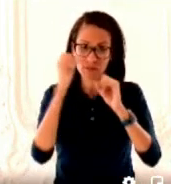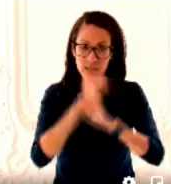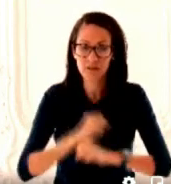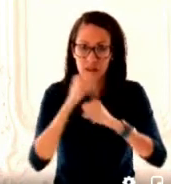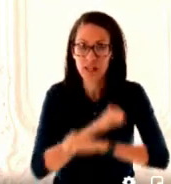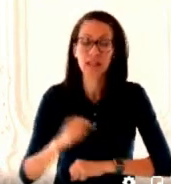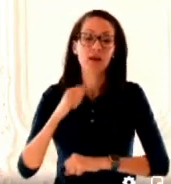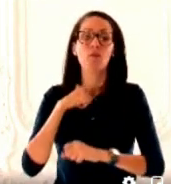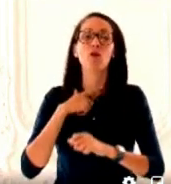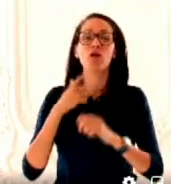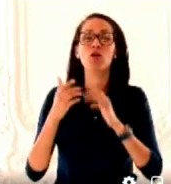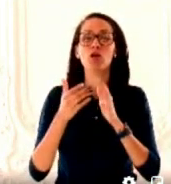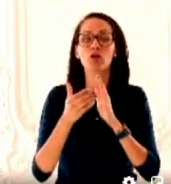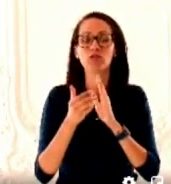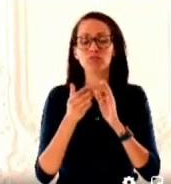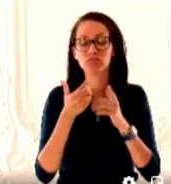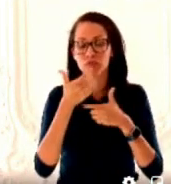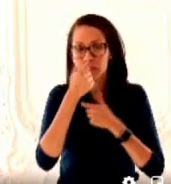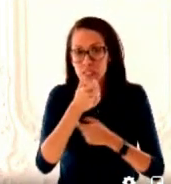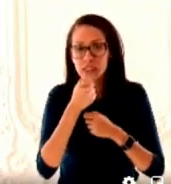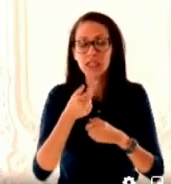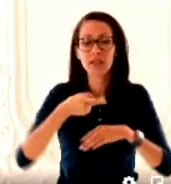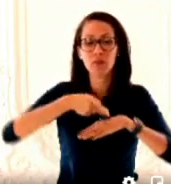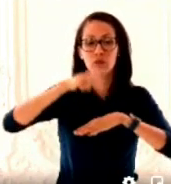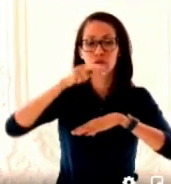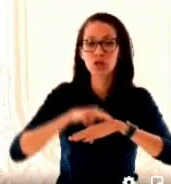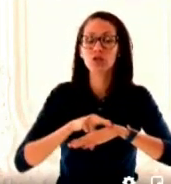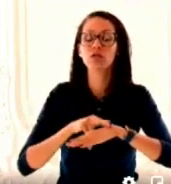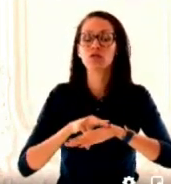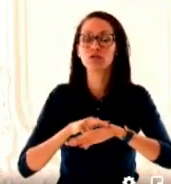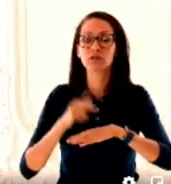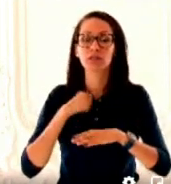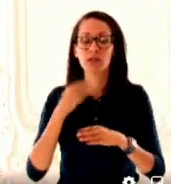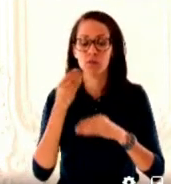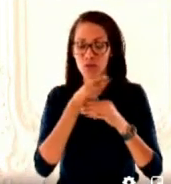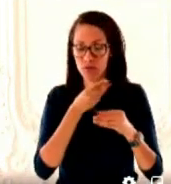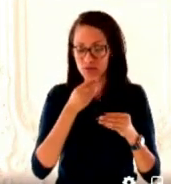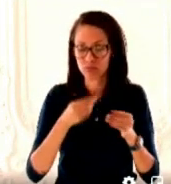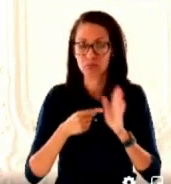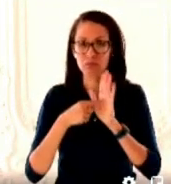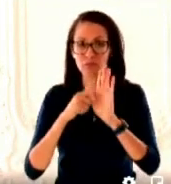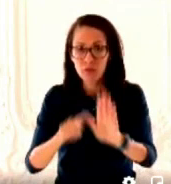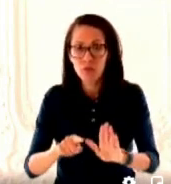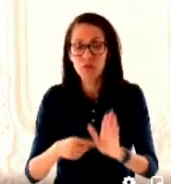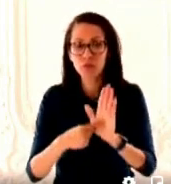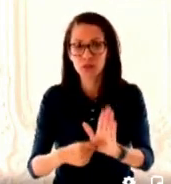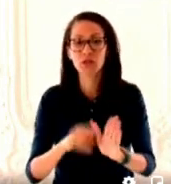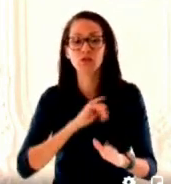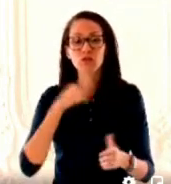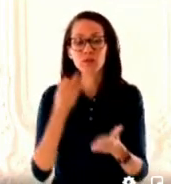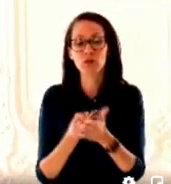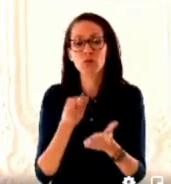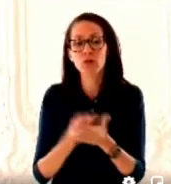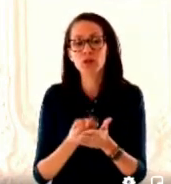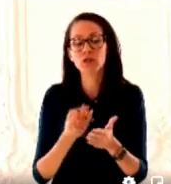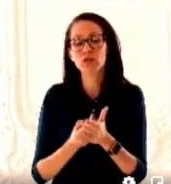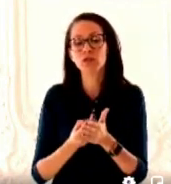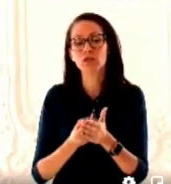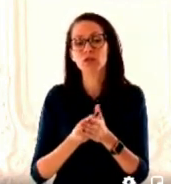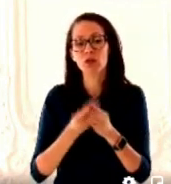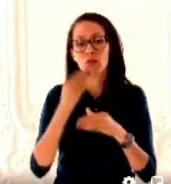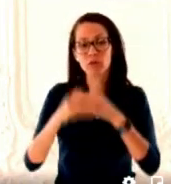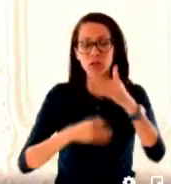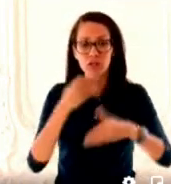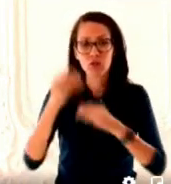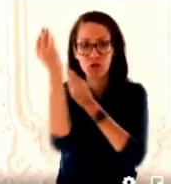iremos preparados, informados. Nuestros presupuestos van a ser resultado de procesos